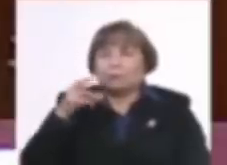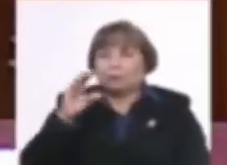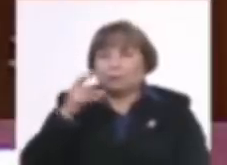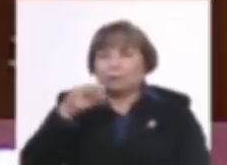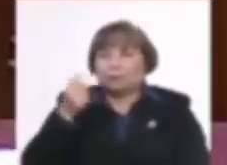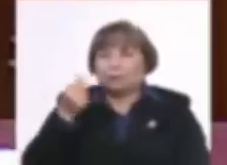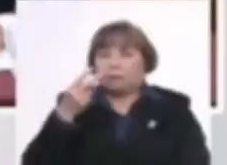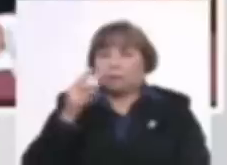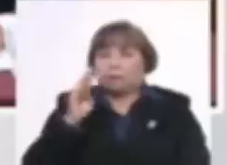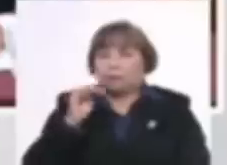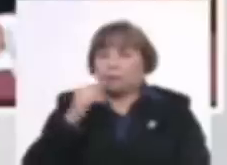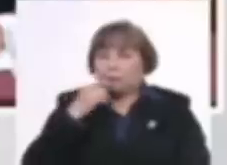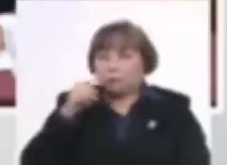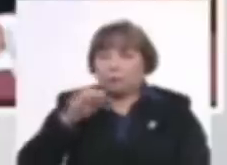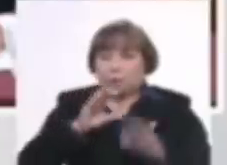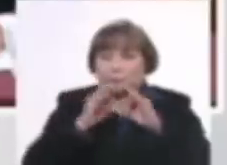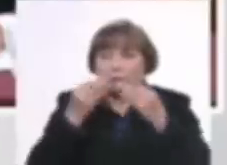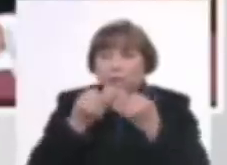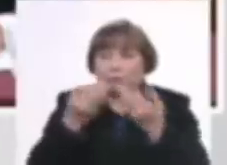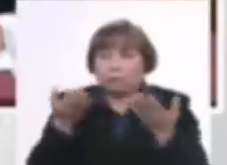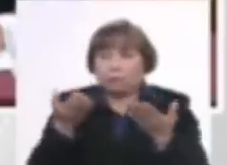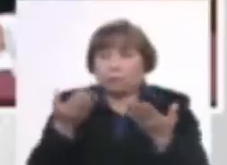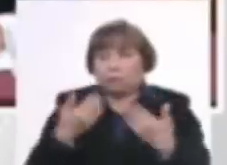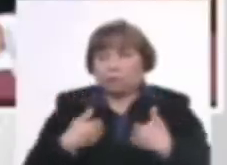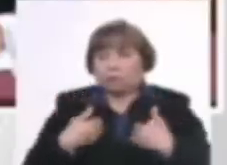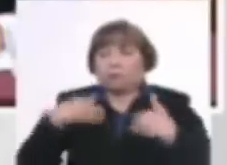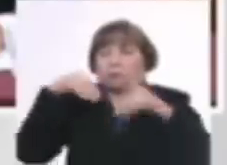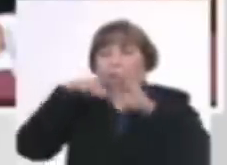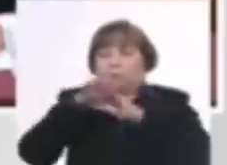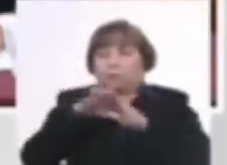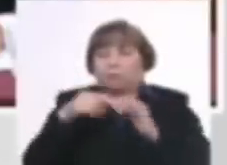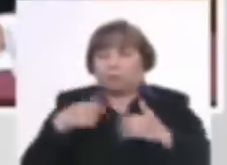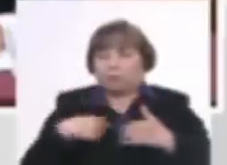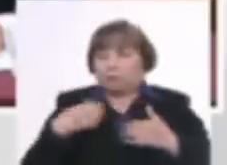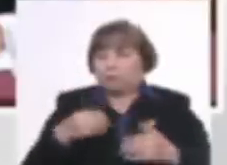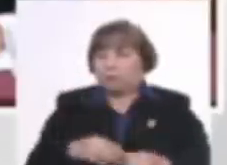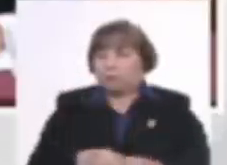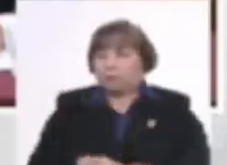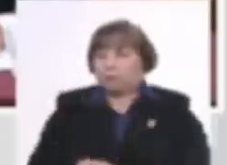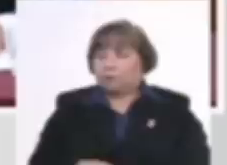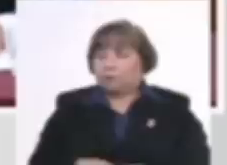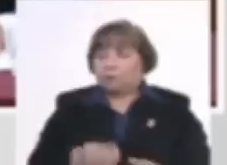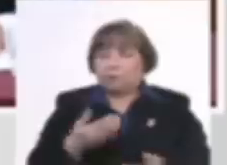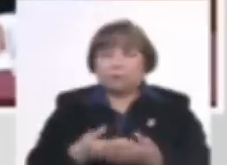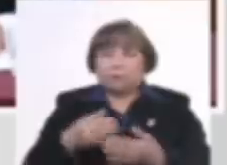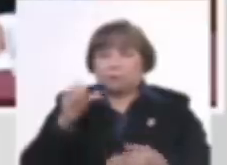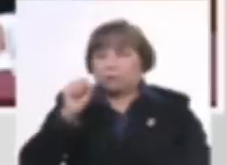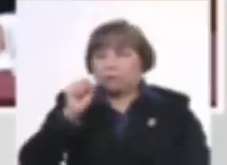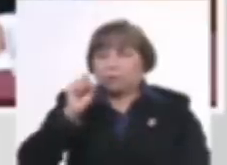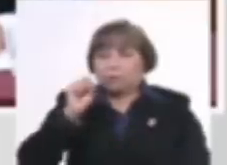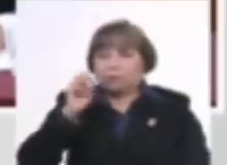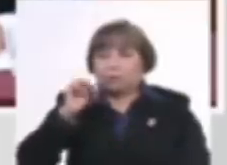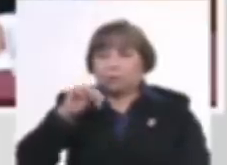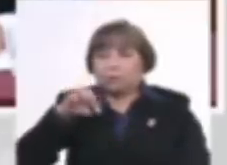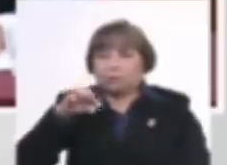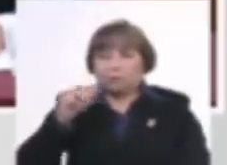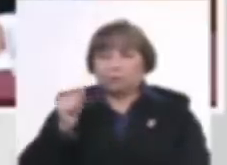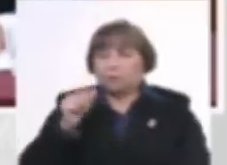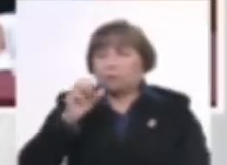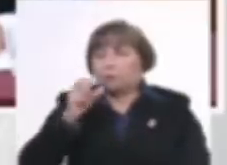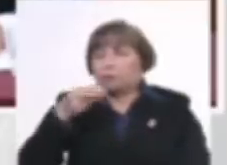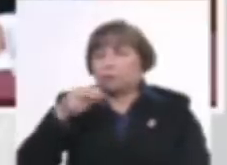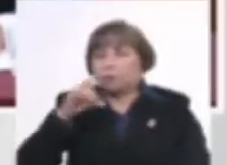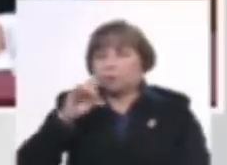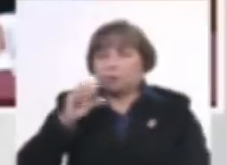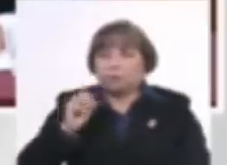los familiares. En ese caso yo ingresaba por ahí, yo ya, soy familiar. Y Desamparados entran Hugo Espino y